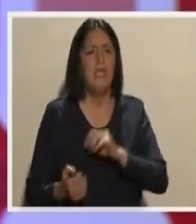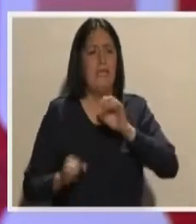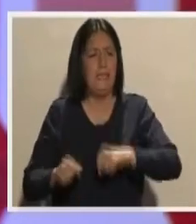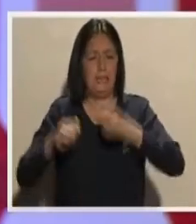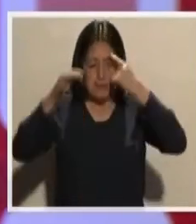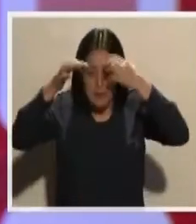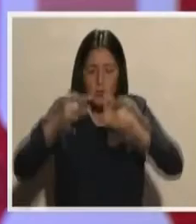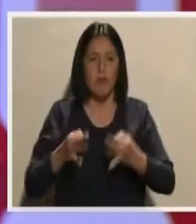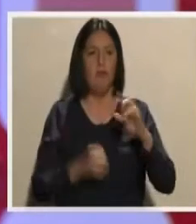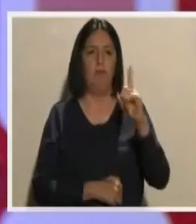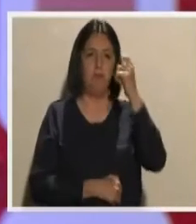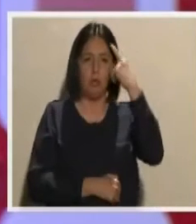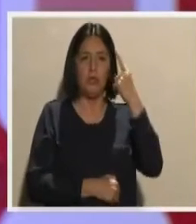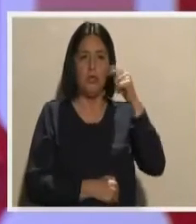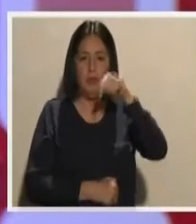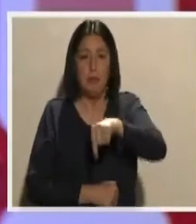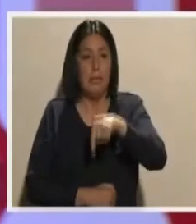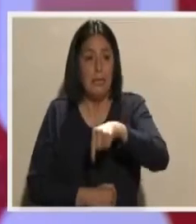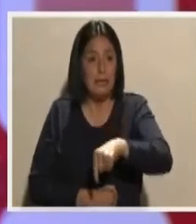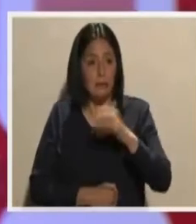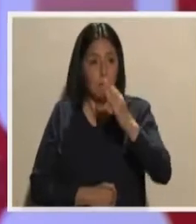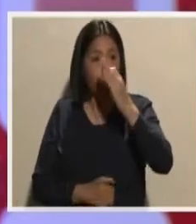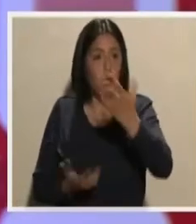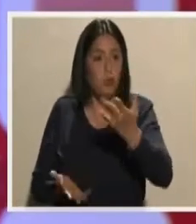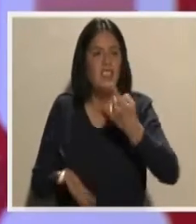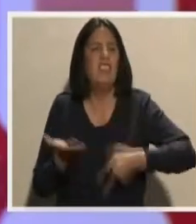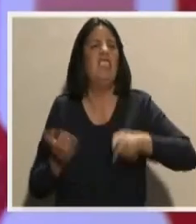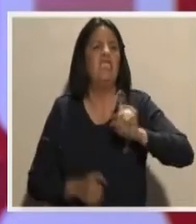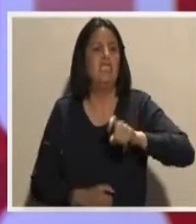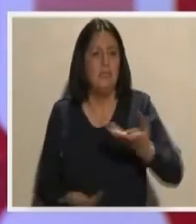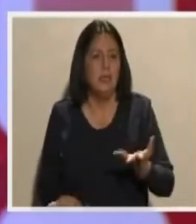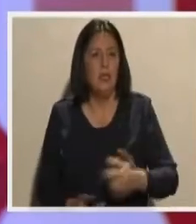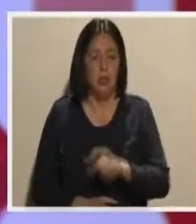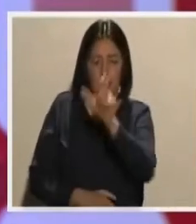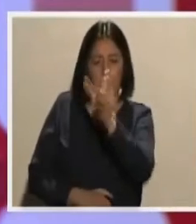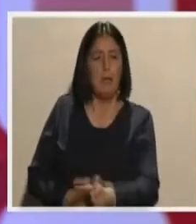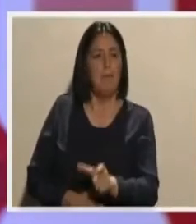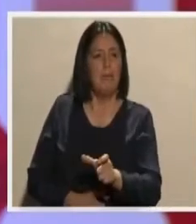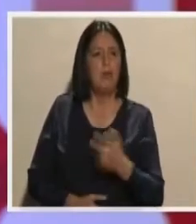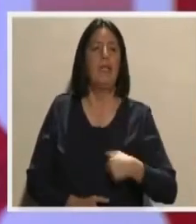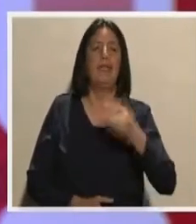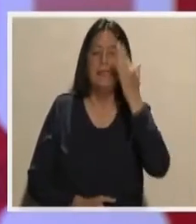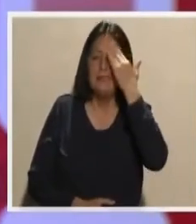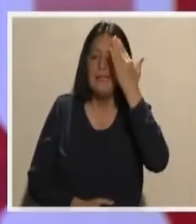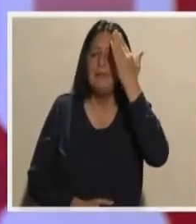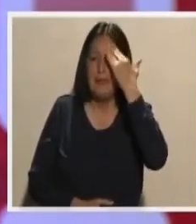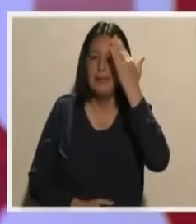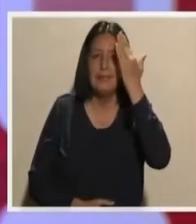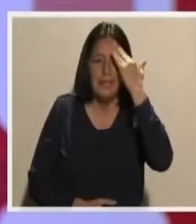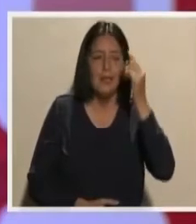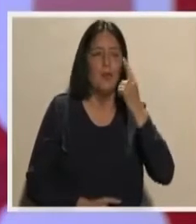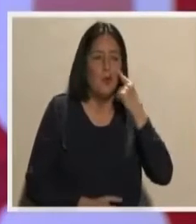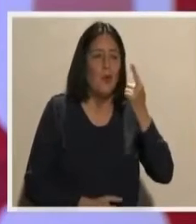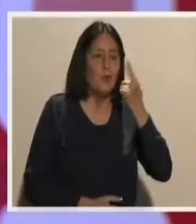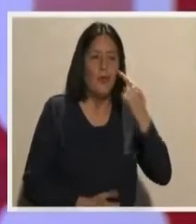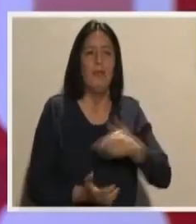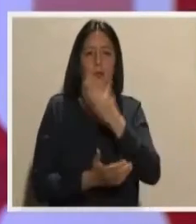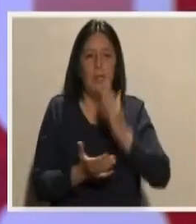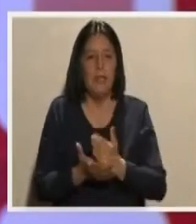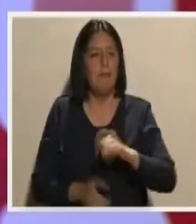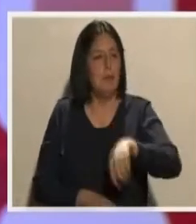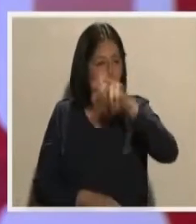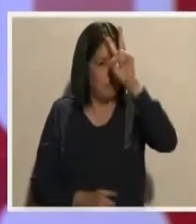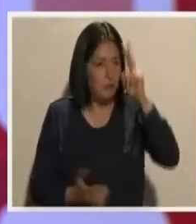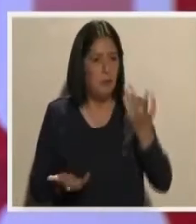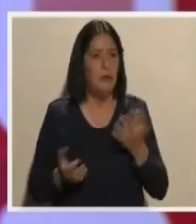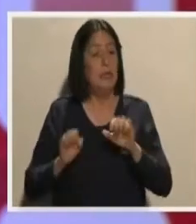política. Para este futuro, se requiere una persona que conozca los problemas del Perú, porque